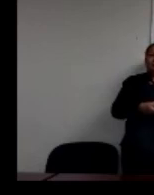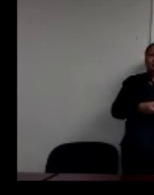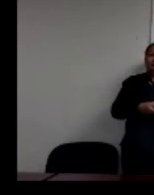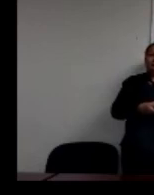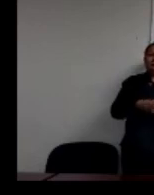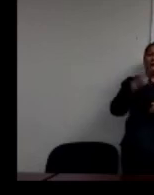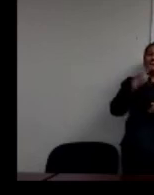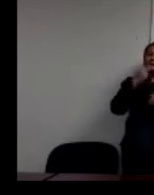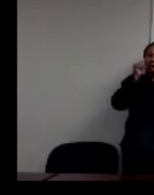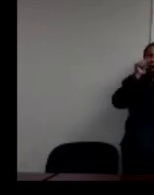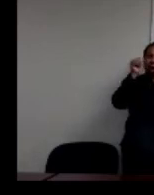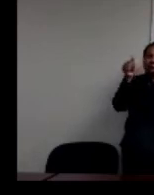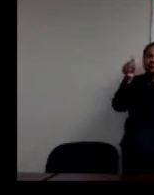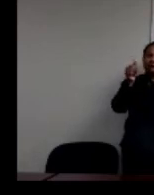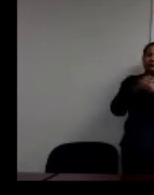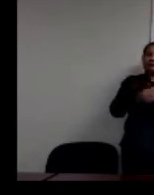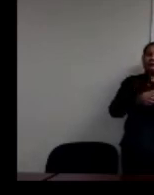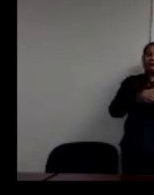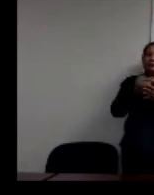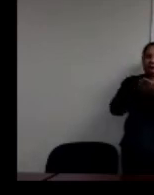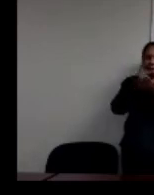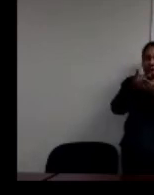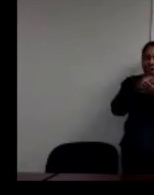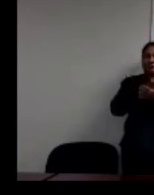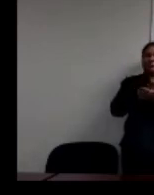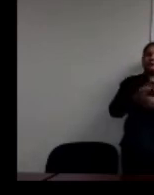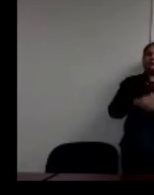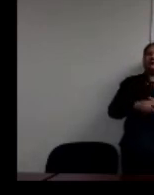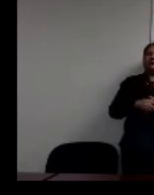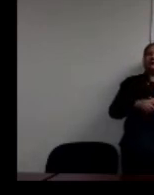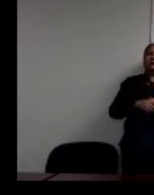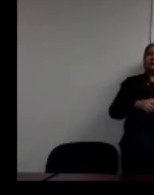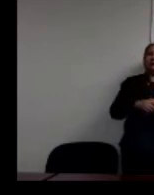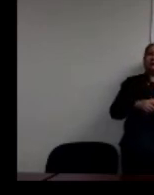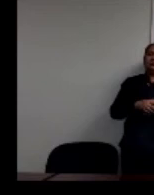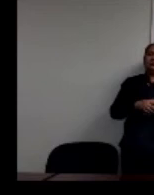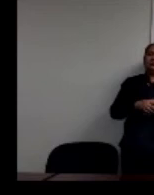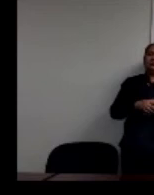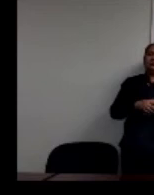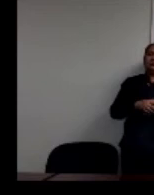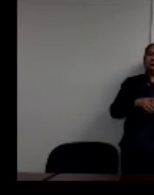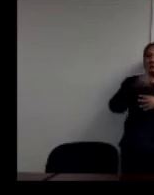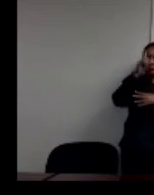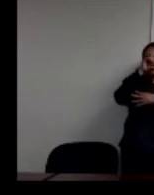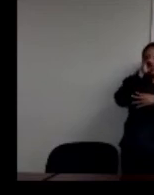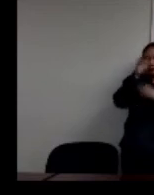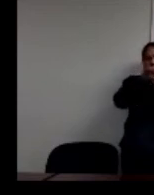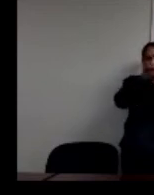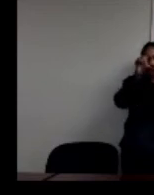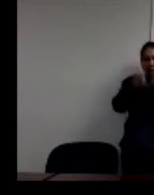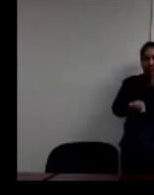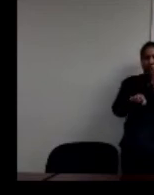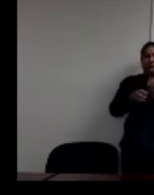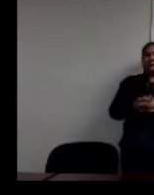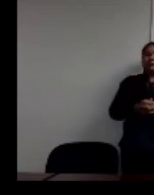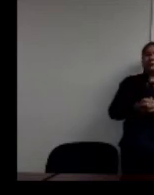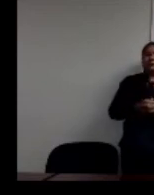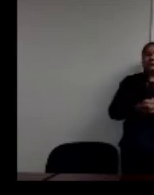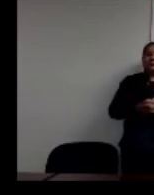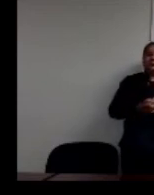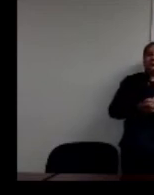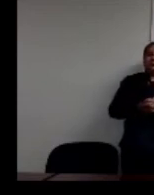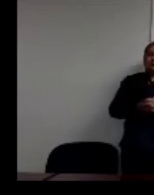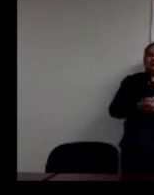Y use la atención como motivador y recompensa. Aquí yo les pongo unos 2 ejemplos. ¿Por qué? Porque ahorita